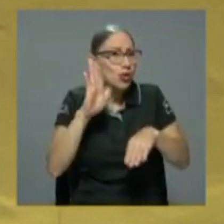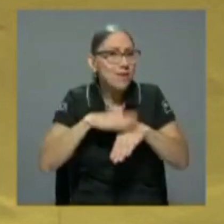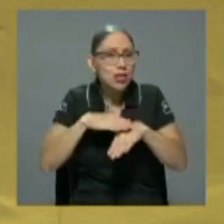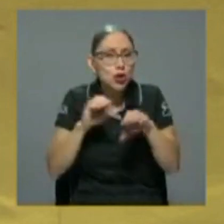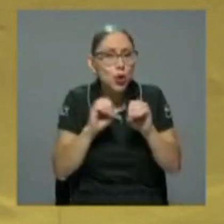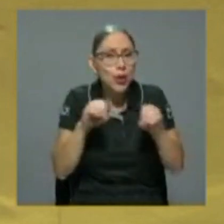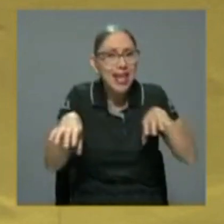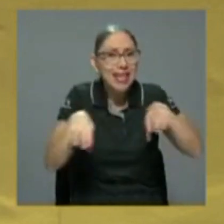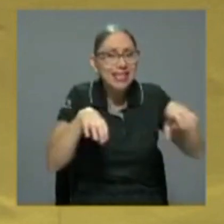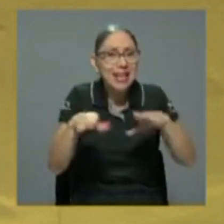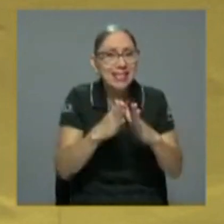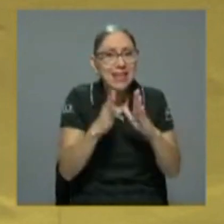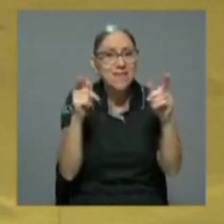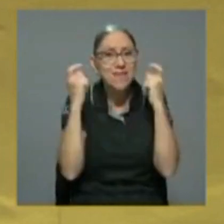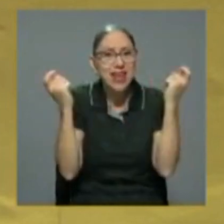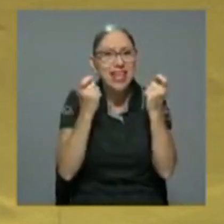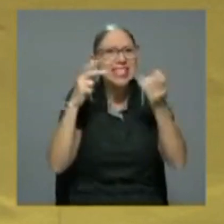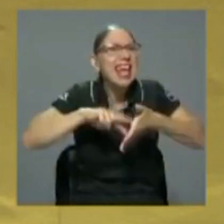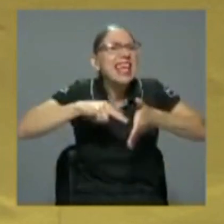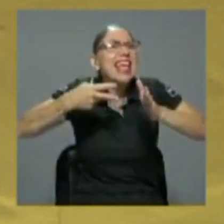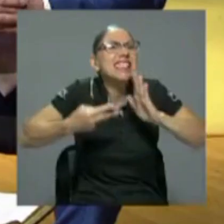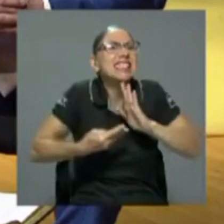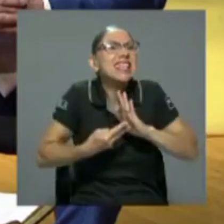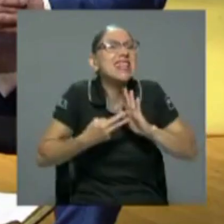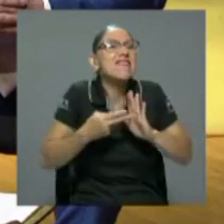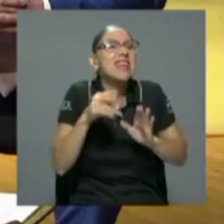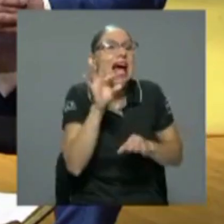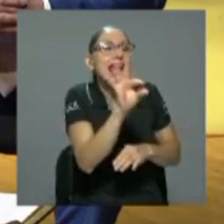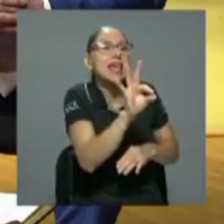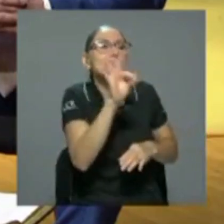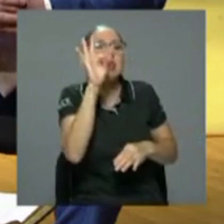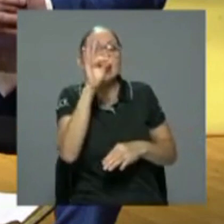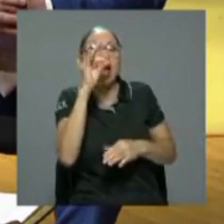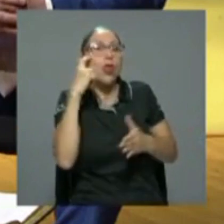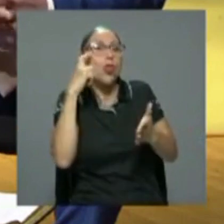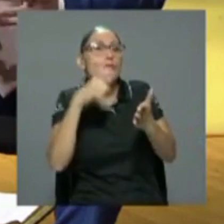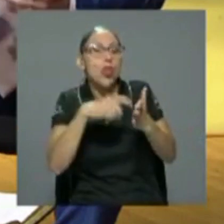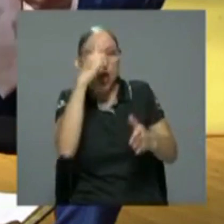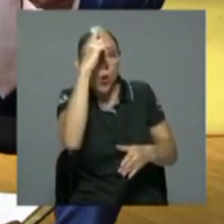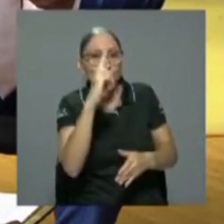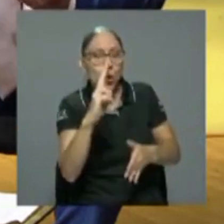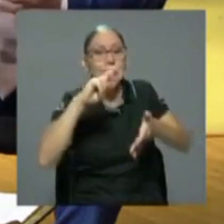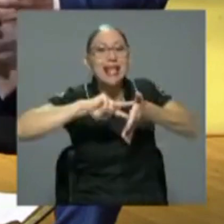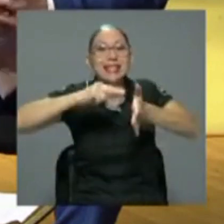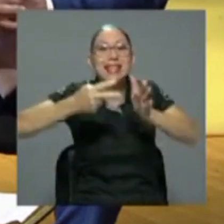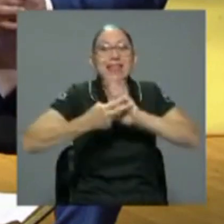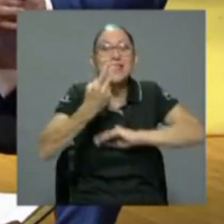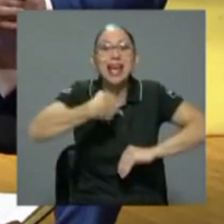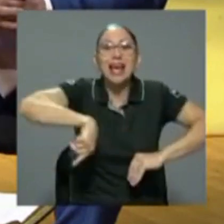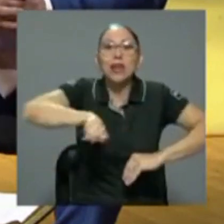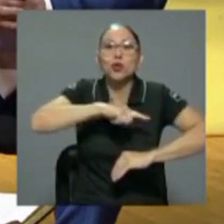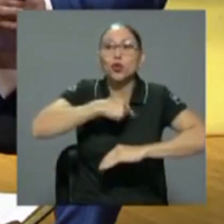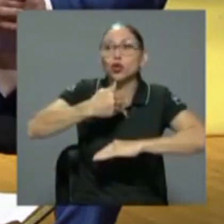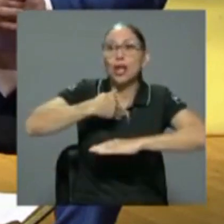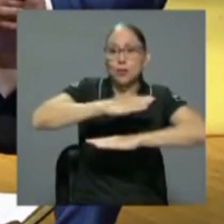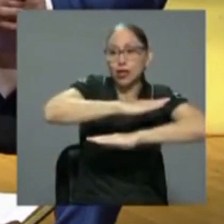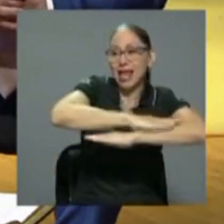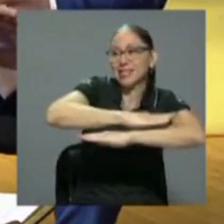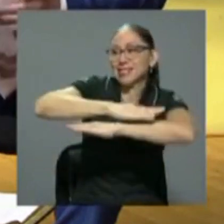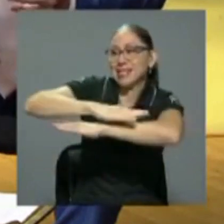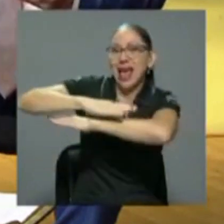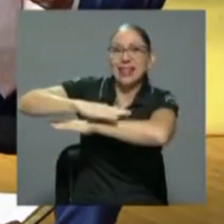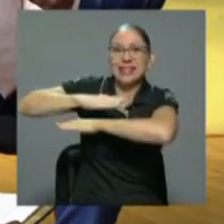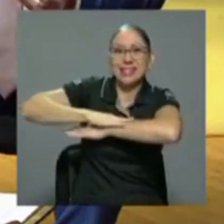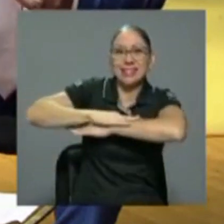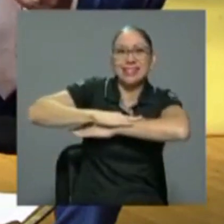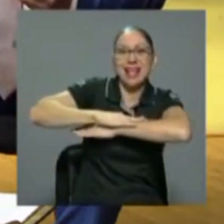o qué significa ser una invitada de honor? Implica que tendríamos los stands de privilegio, es decir,